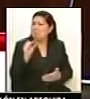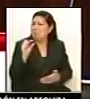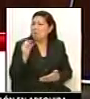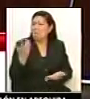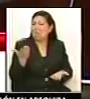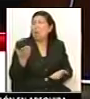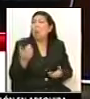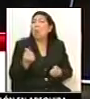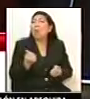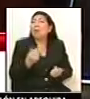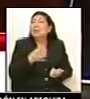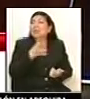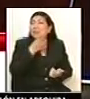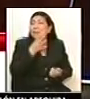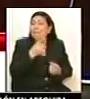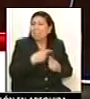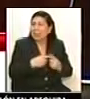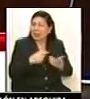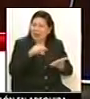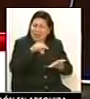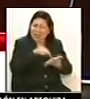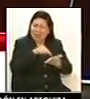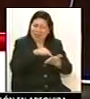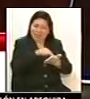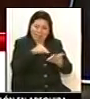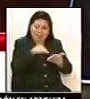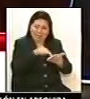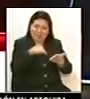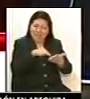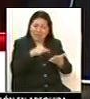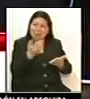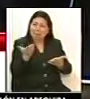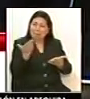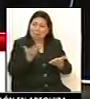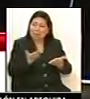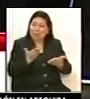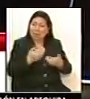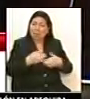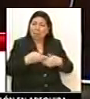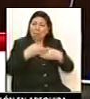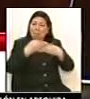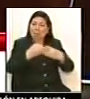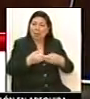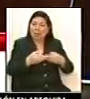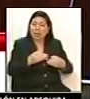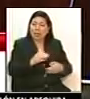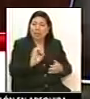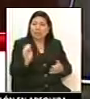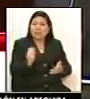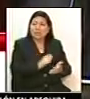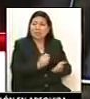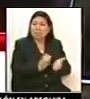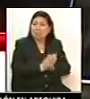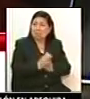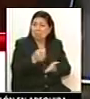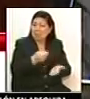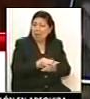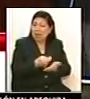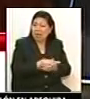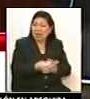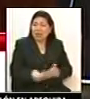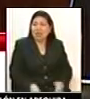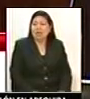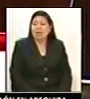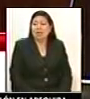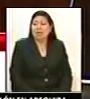se sabe cuánto es. Pero lo curioso es que aquí han llegado, presidente, solicitudes para prorrogar exoneraciones sin costo-beneficio. Han